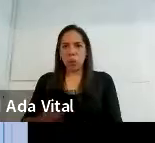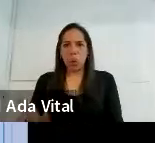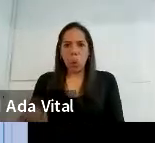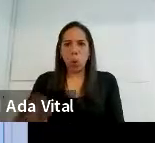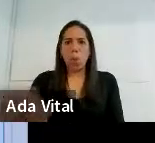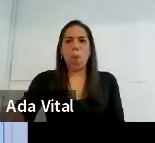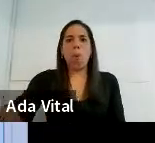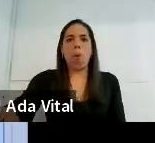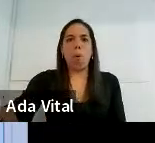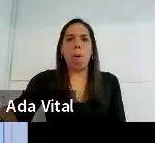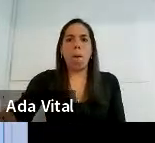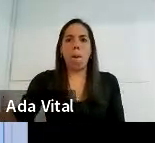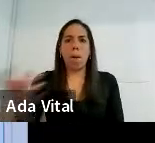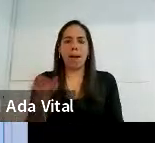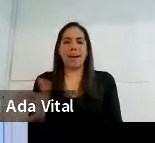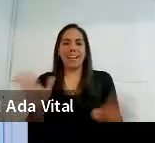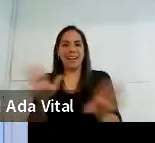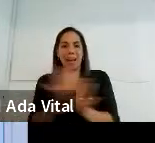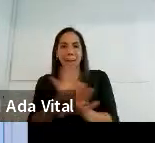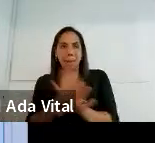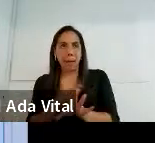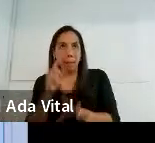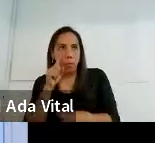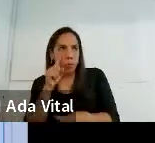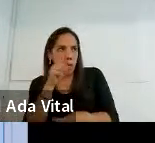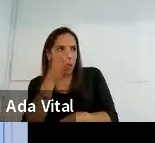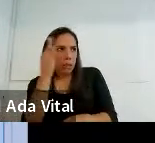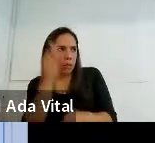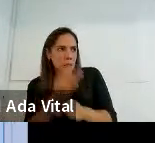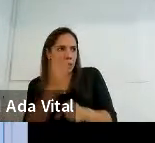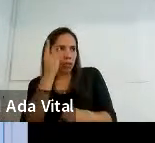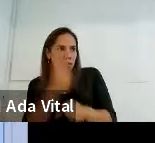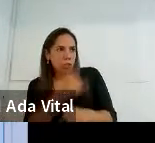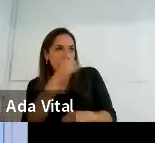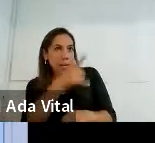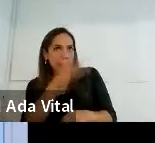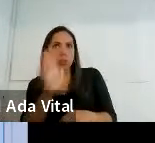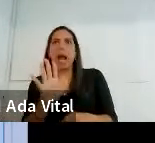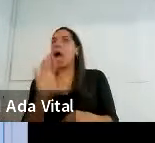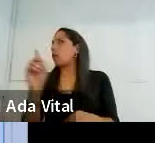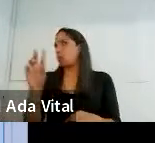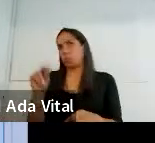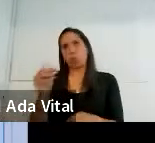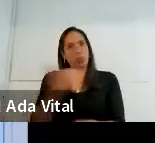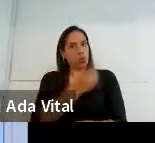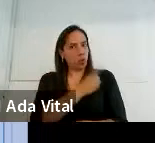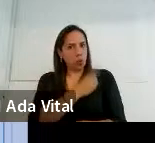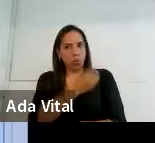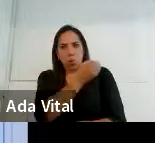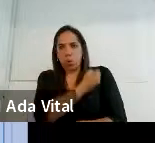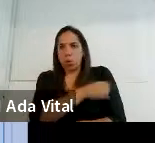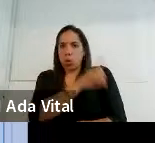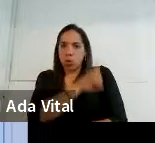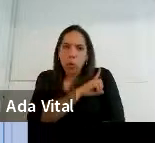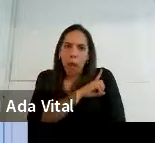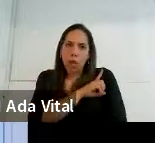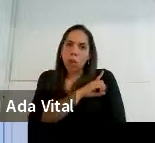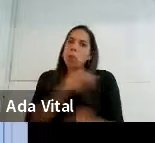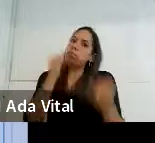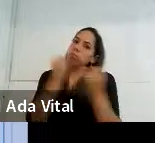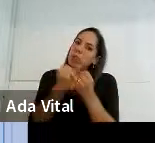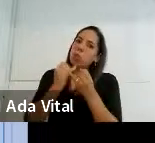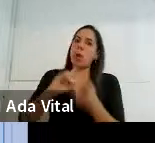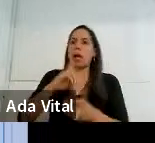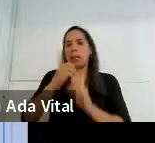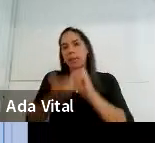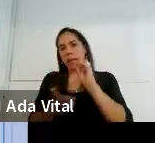es que detectamos que no solo es en el sector salud, sino en ámbitos laborales, deportivos, educativos, de esparcimiento